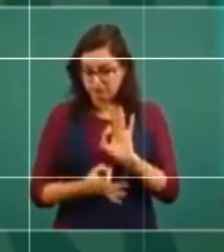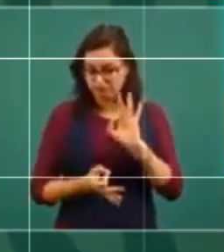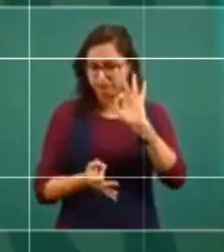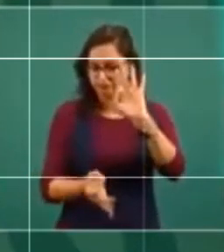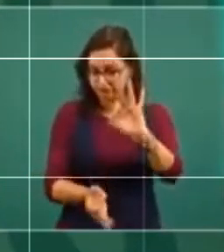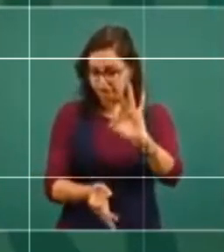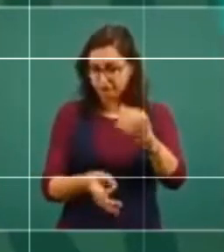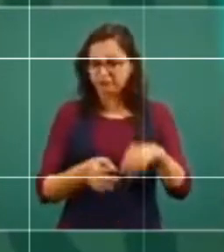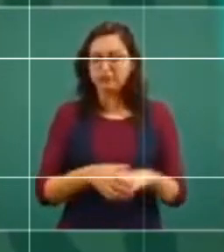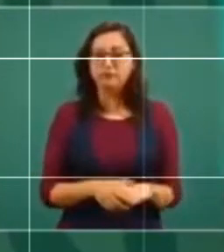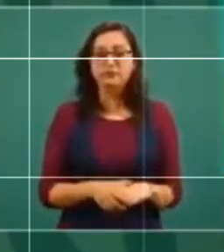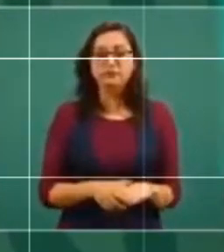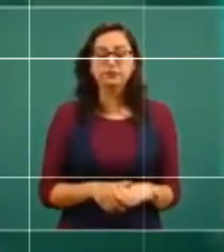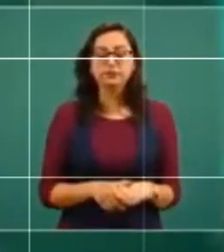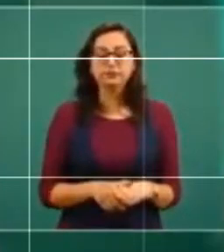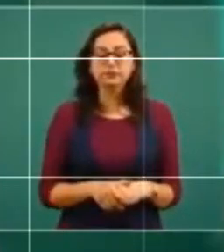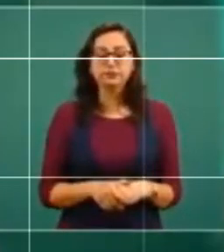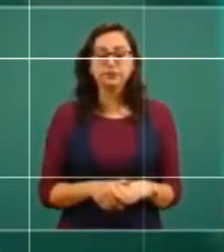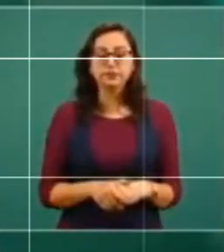y